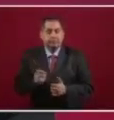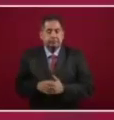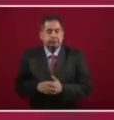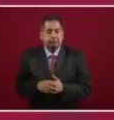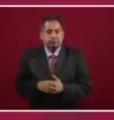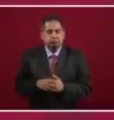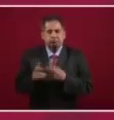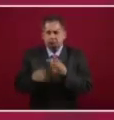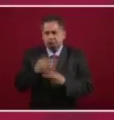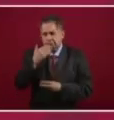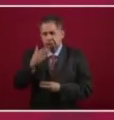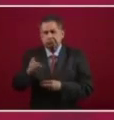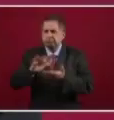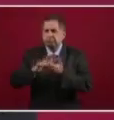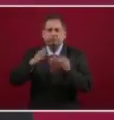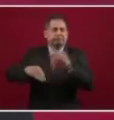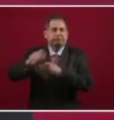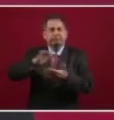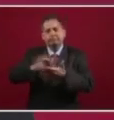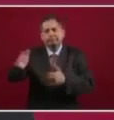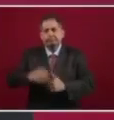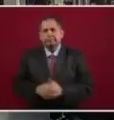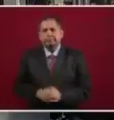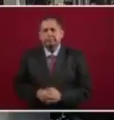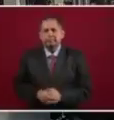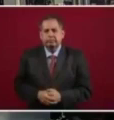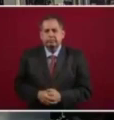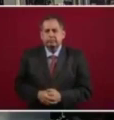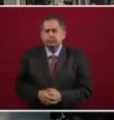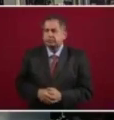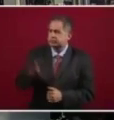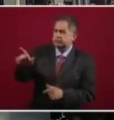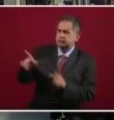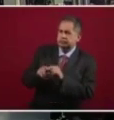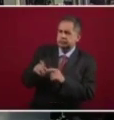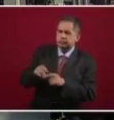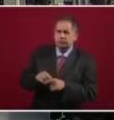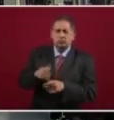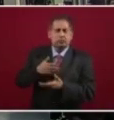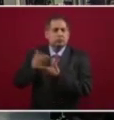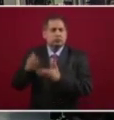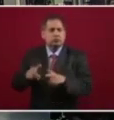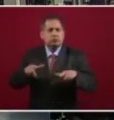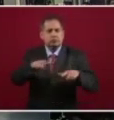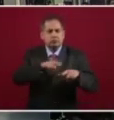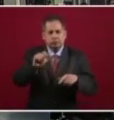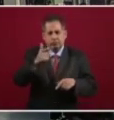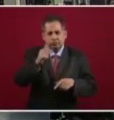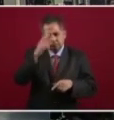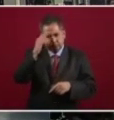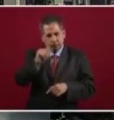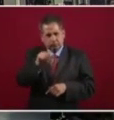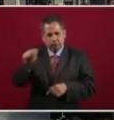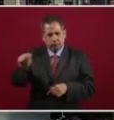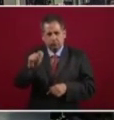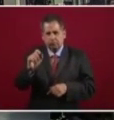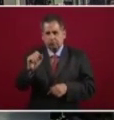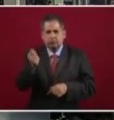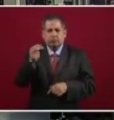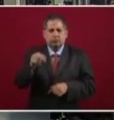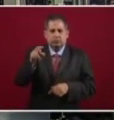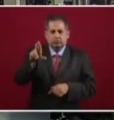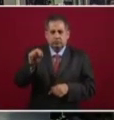vamos bien y agradecerles a todos. Señor, solamente preguntarle, yo vengo de la región lagunera, le decía la vez pasada, Torreón, San Pedro de las